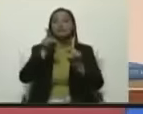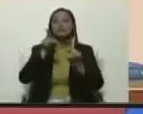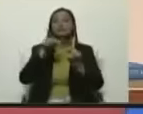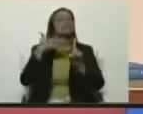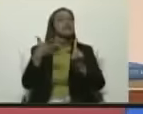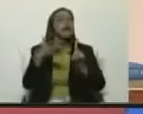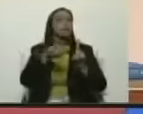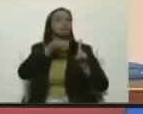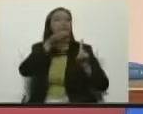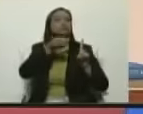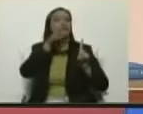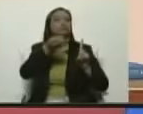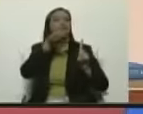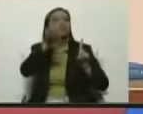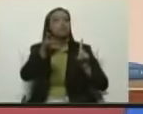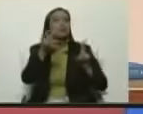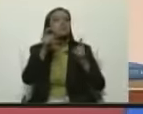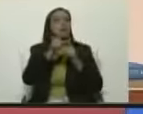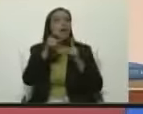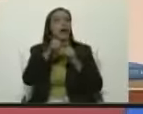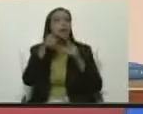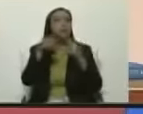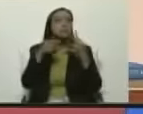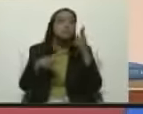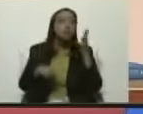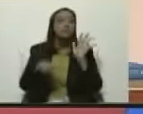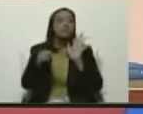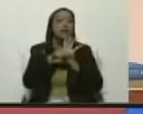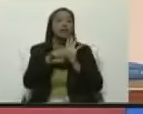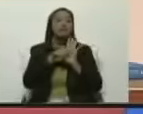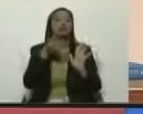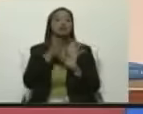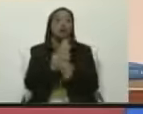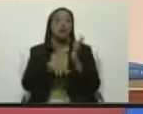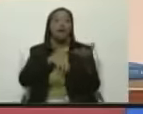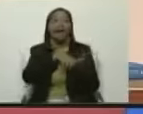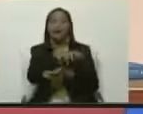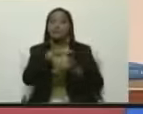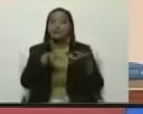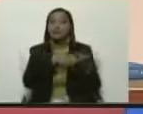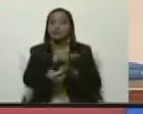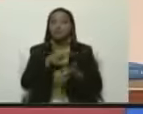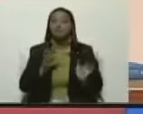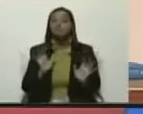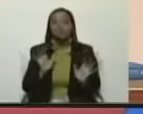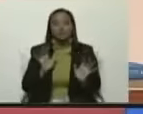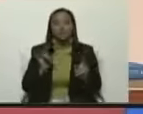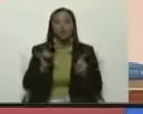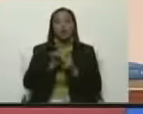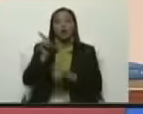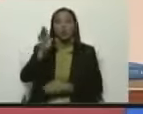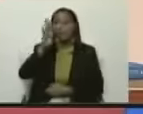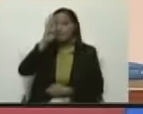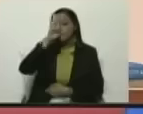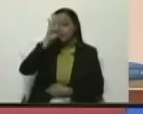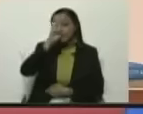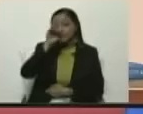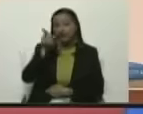violencia. Y luego inclusive son amenazados de muerte, como el caso de Barinas, como denunció Jorge.